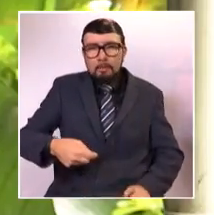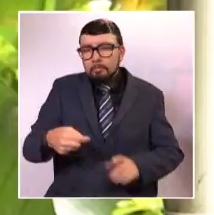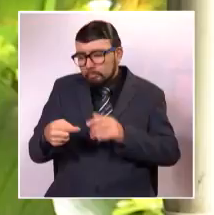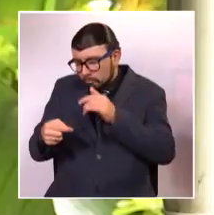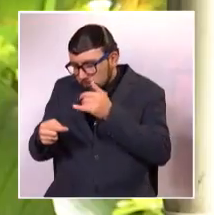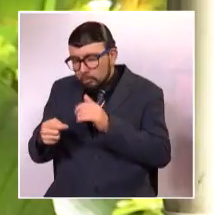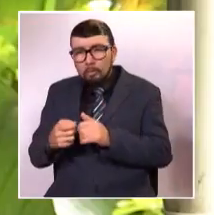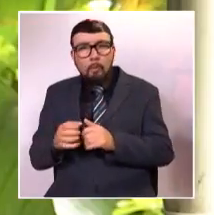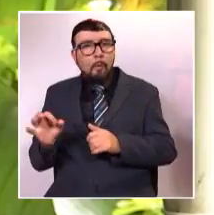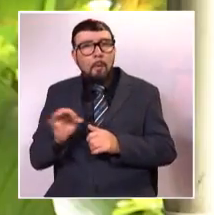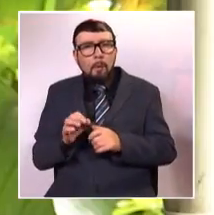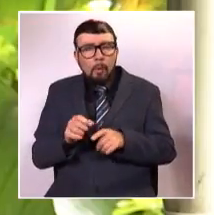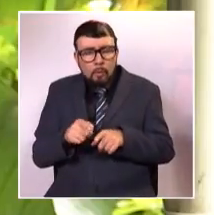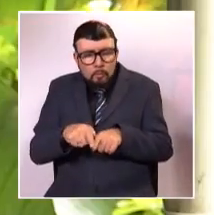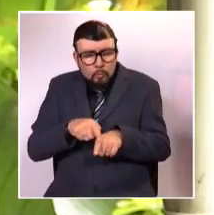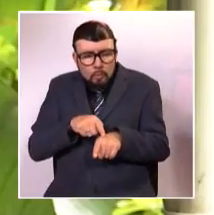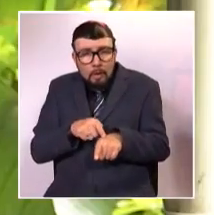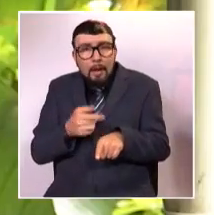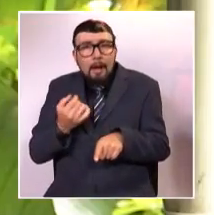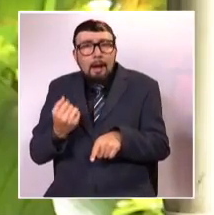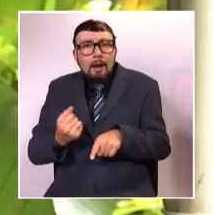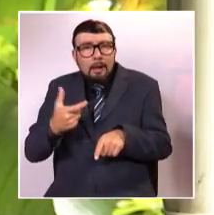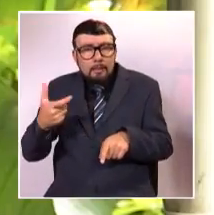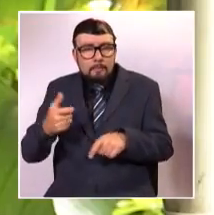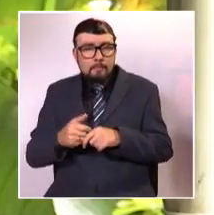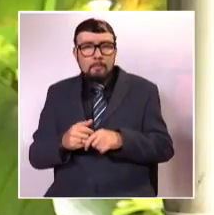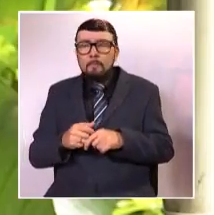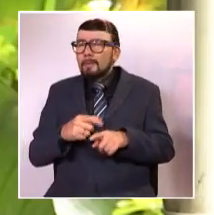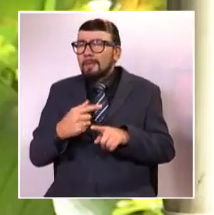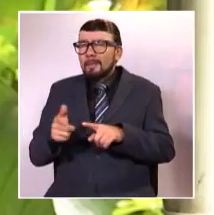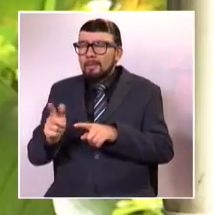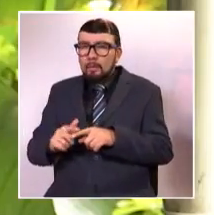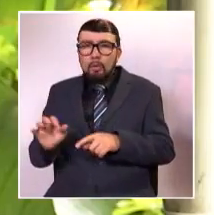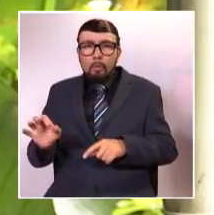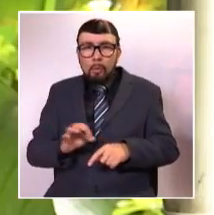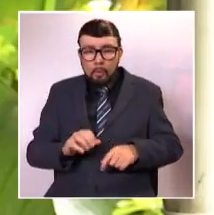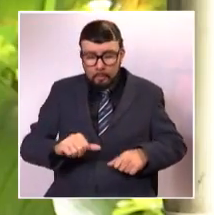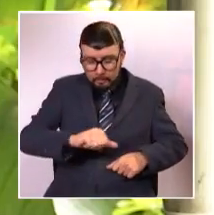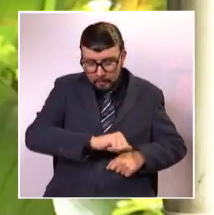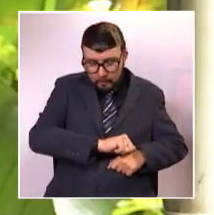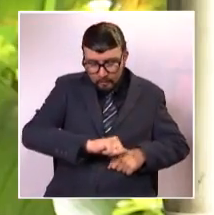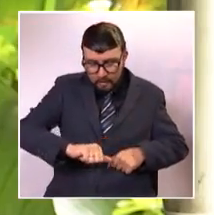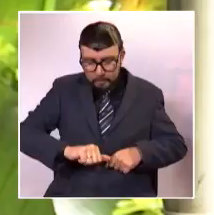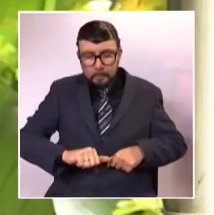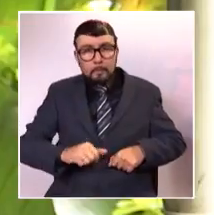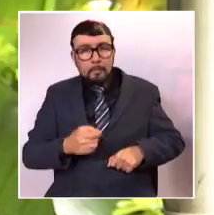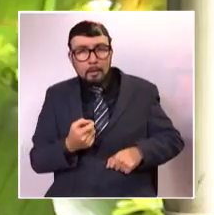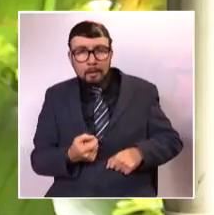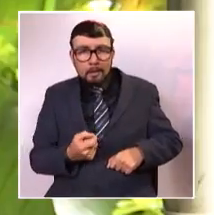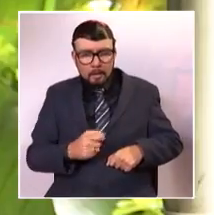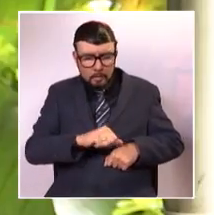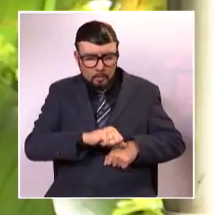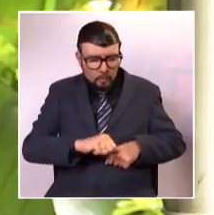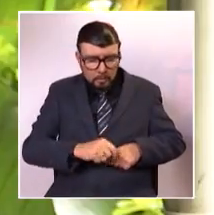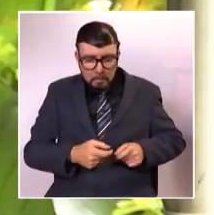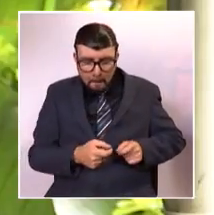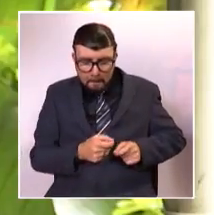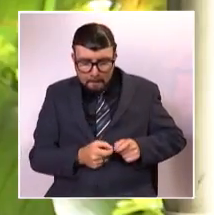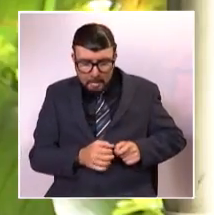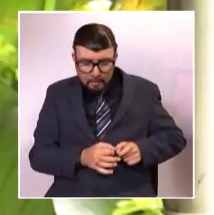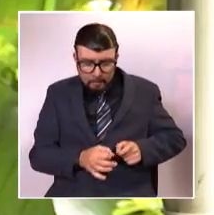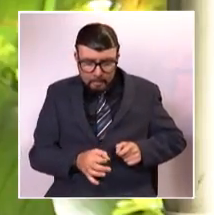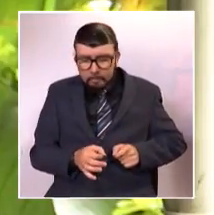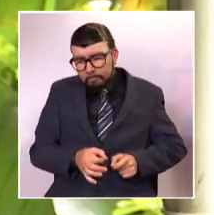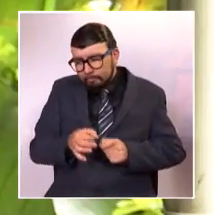una agujita más gruesa, y biopsias excisionales, que es que sacan con bisturí un fragmento de algún tejido que se